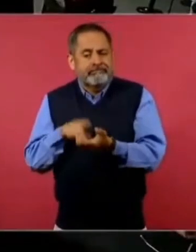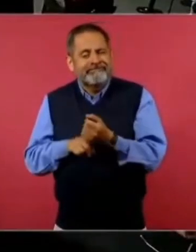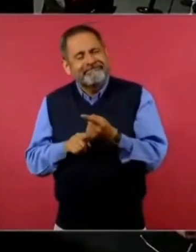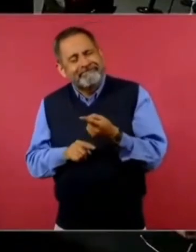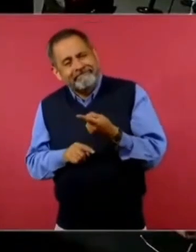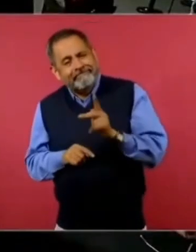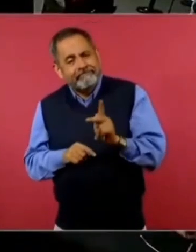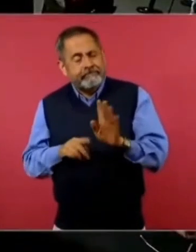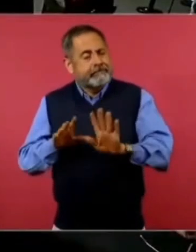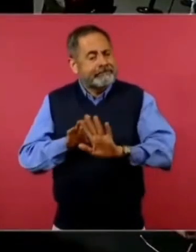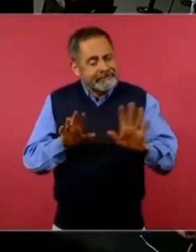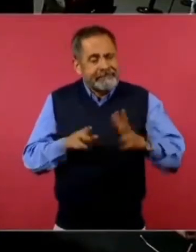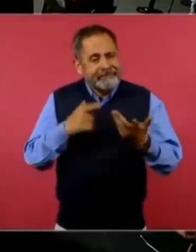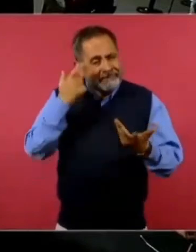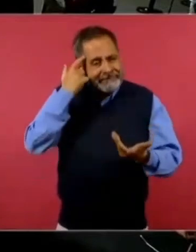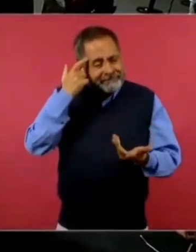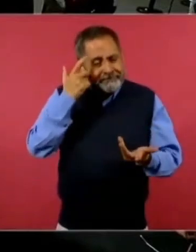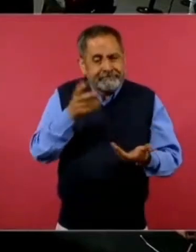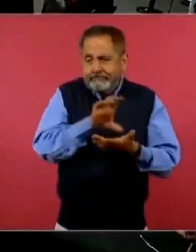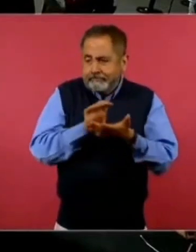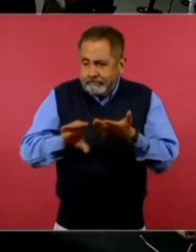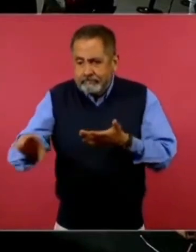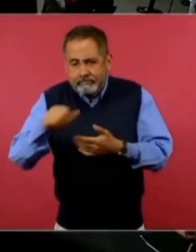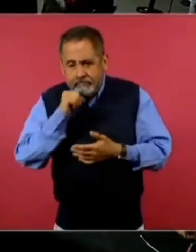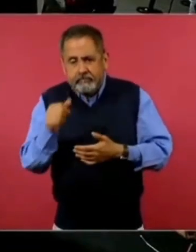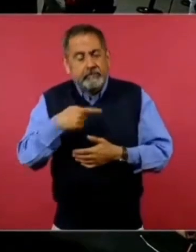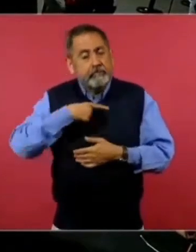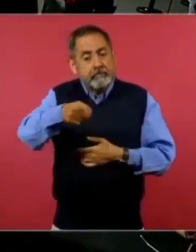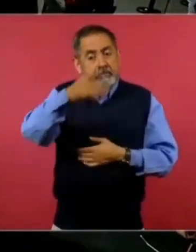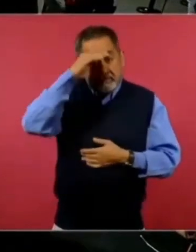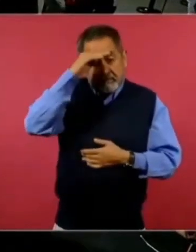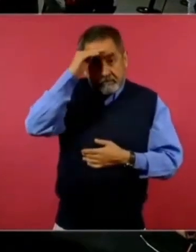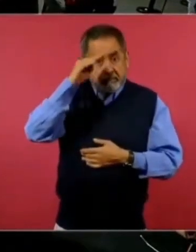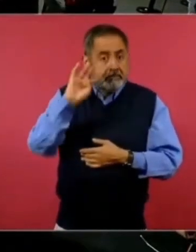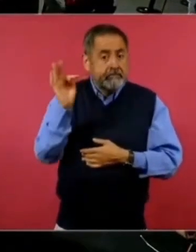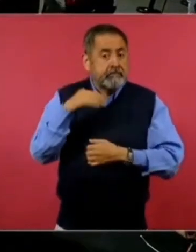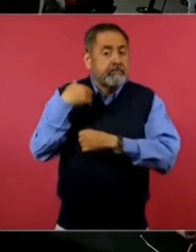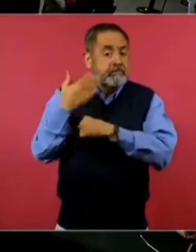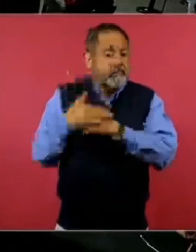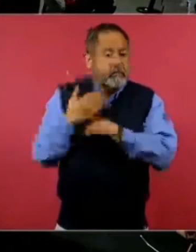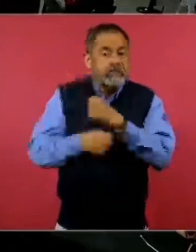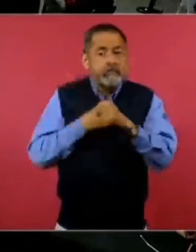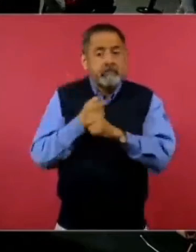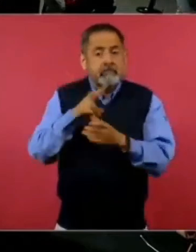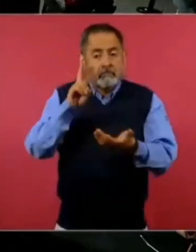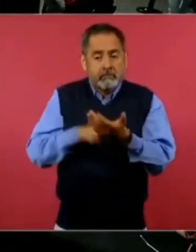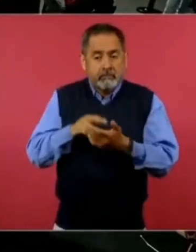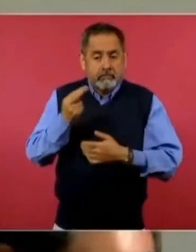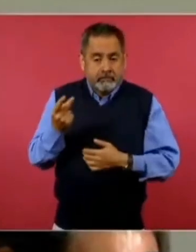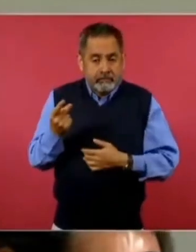pero usted piensa que en el 2025, si hay remanentes, la